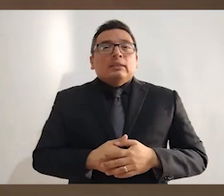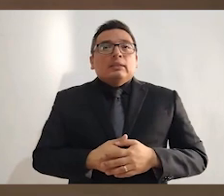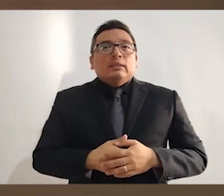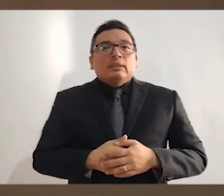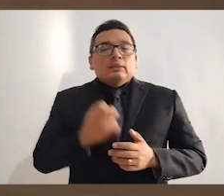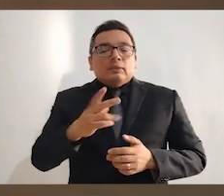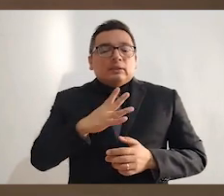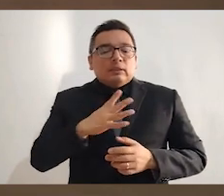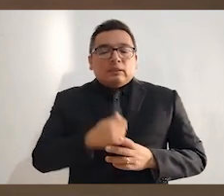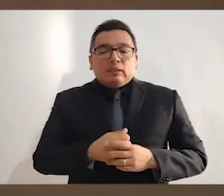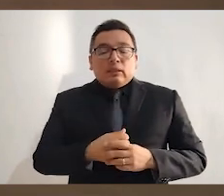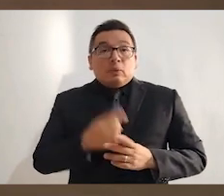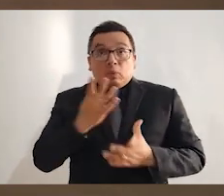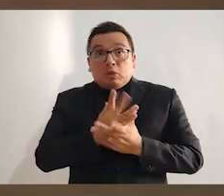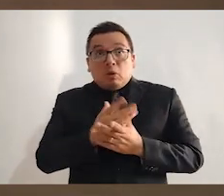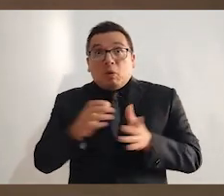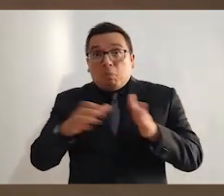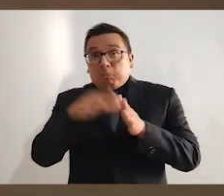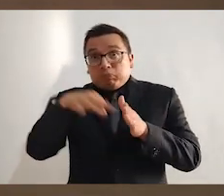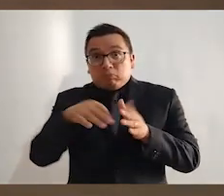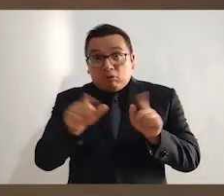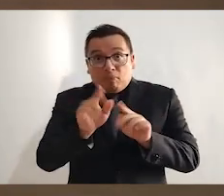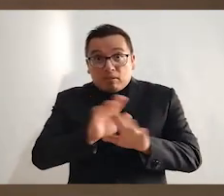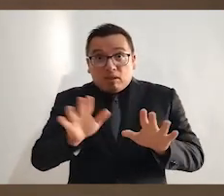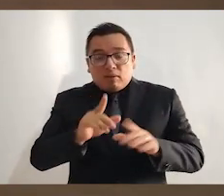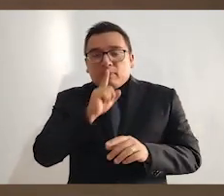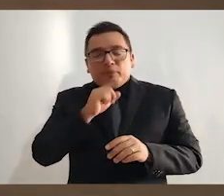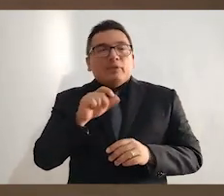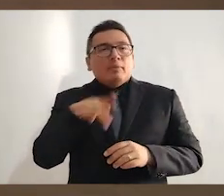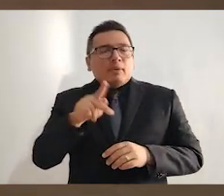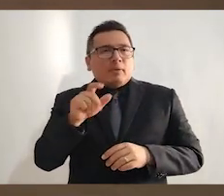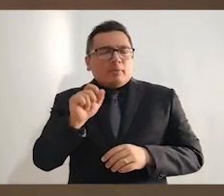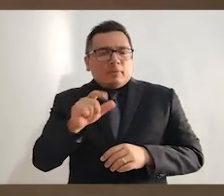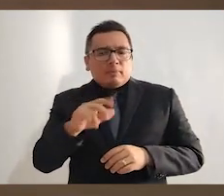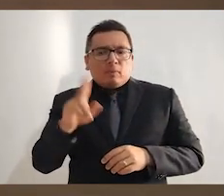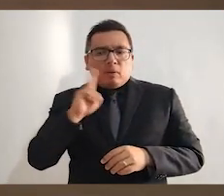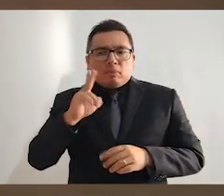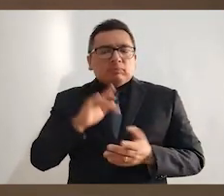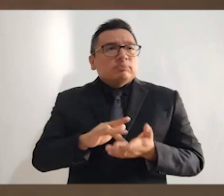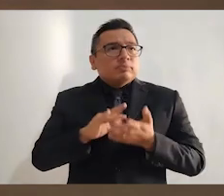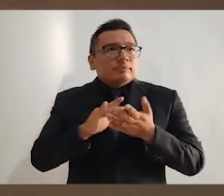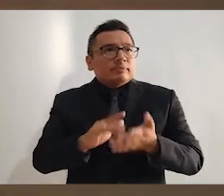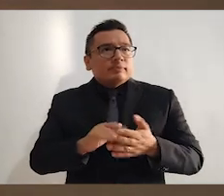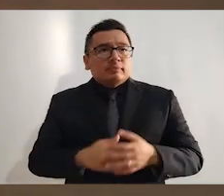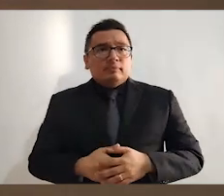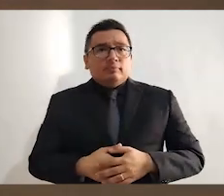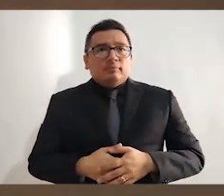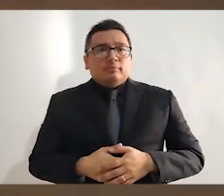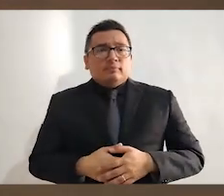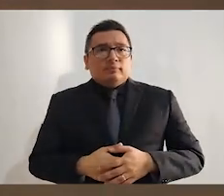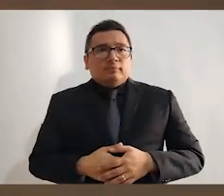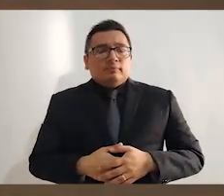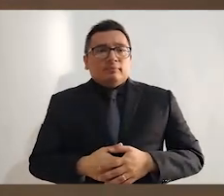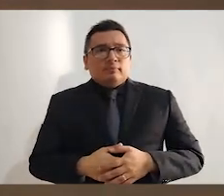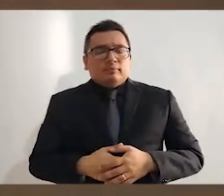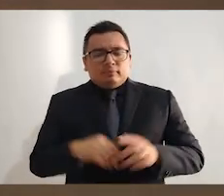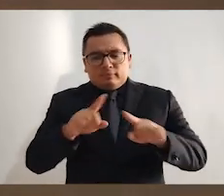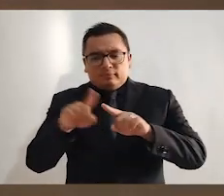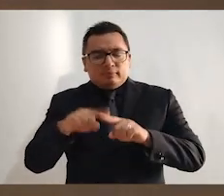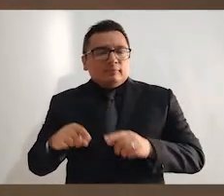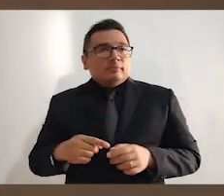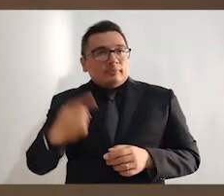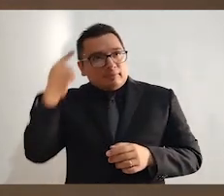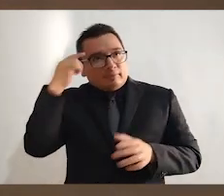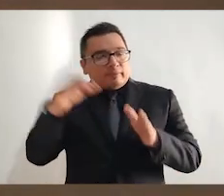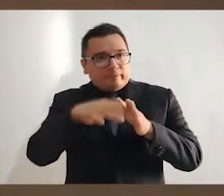activa, no solamente yendo a votar, sino también en forma activa colaborando con las actividades que se realizan en